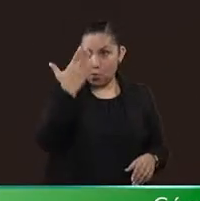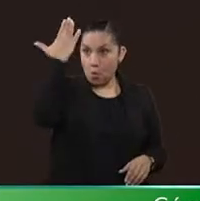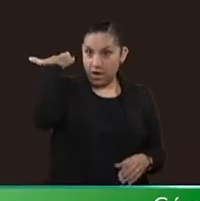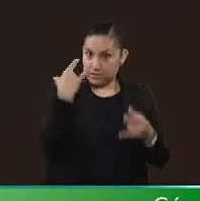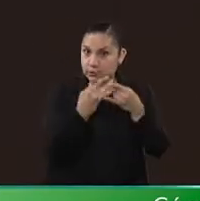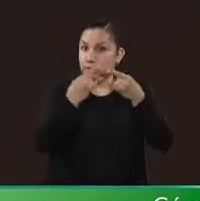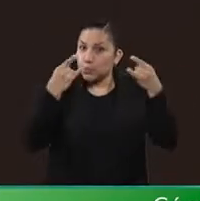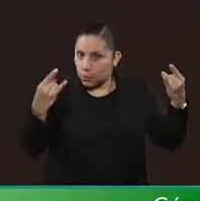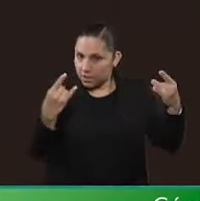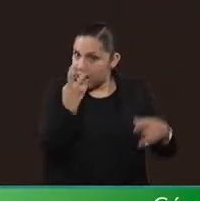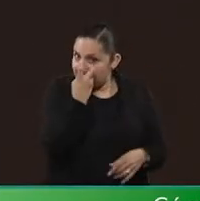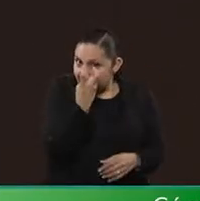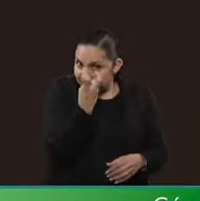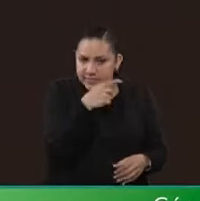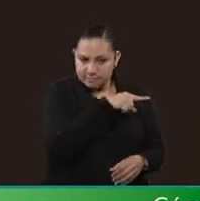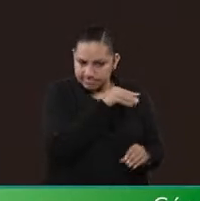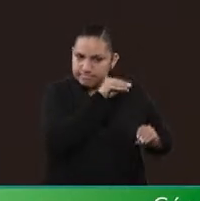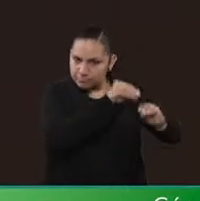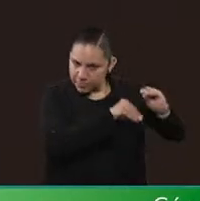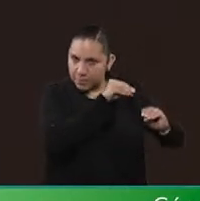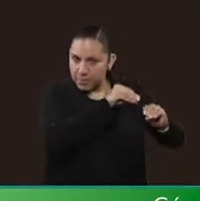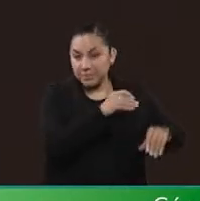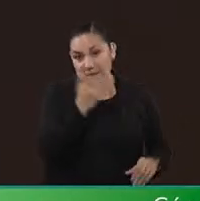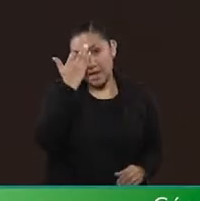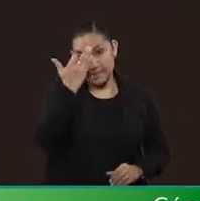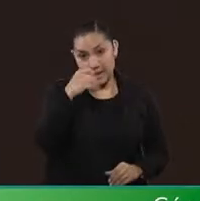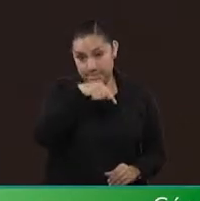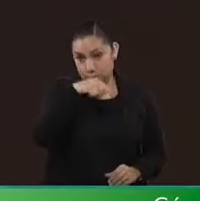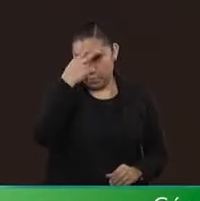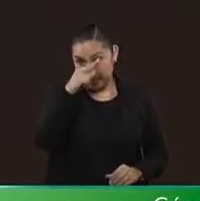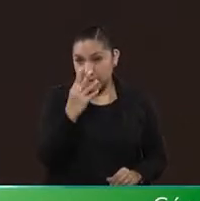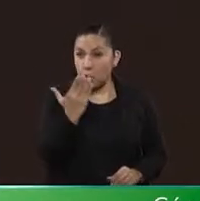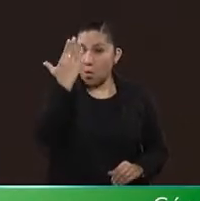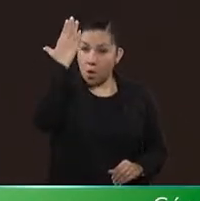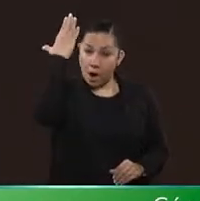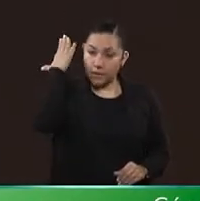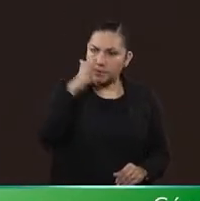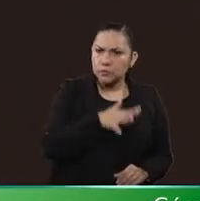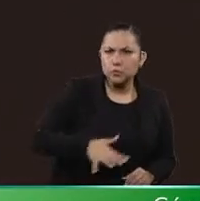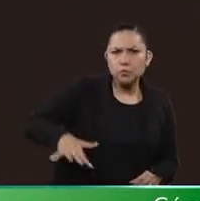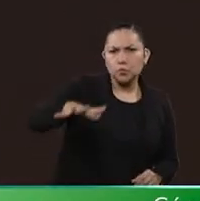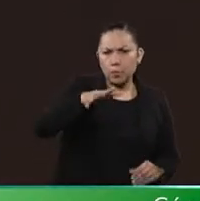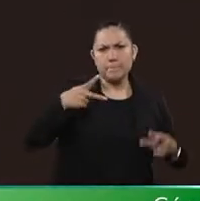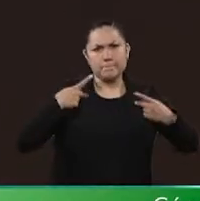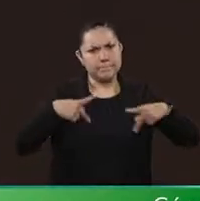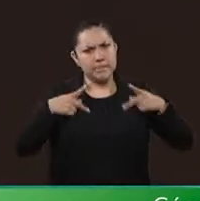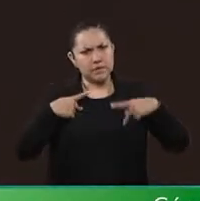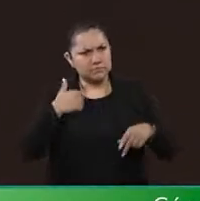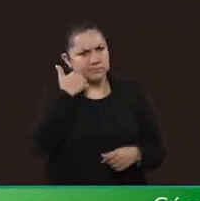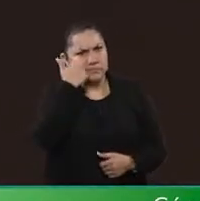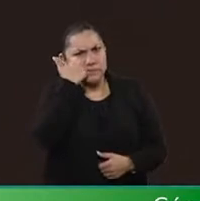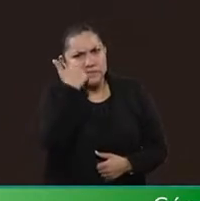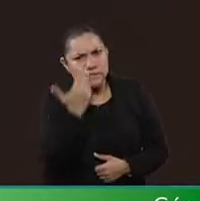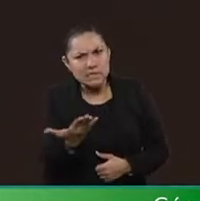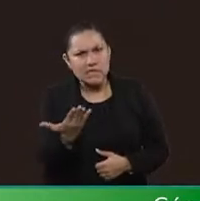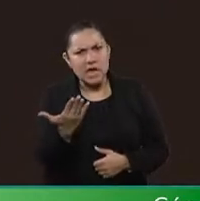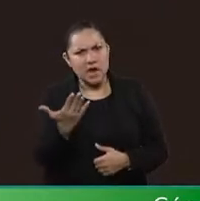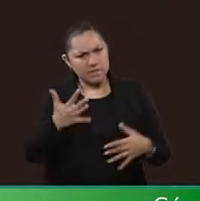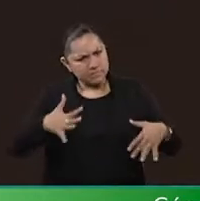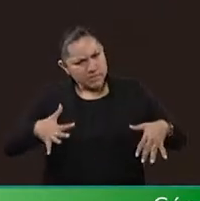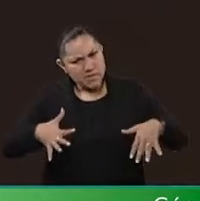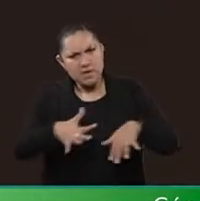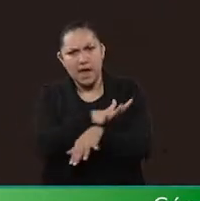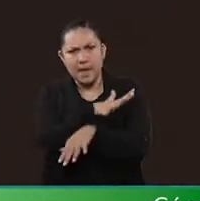una revolución social que buscó limitar la explotación desmedida que ejercían grupos de potentados